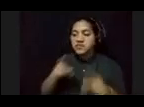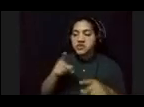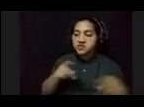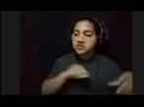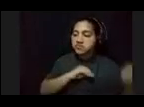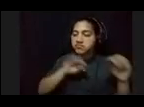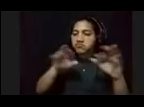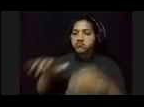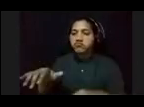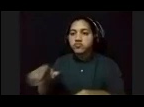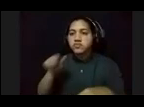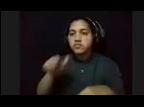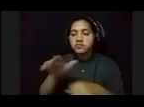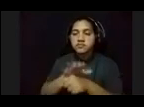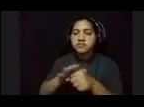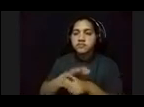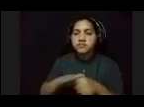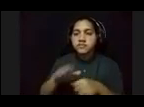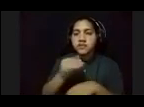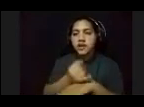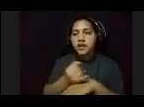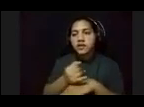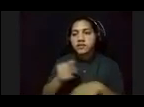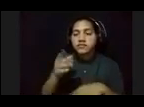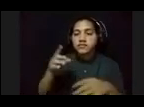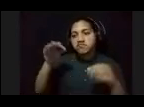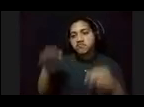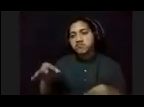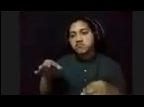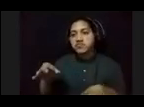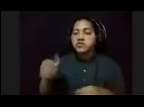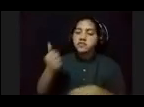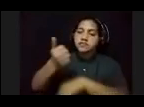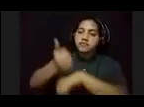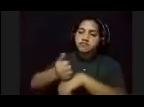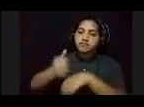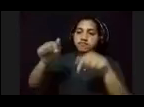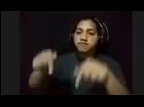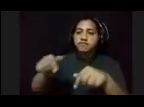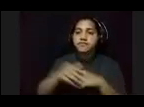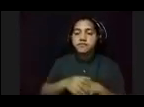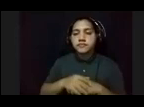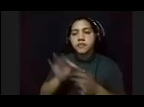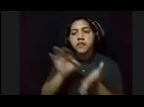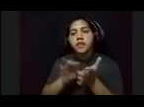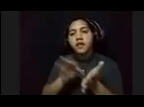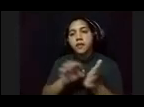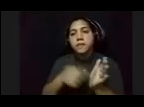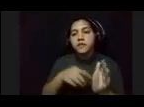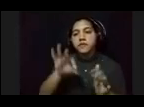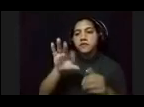desplazaron hasta esta región de la isleta y decidieron echar raíces? Pues los censos de 1910